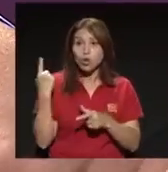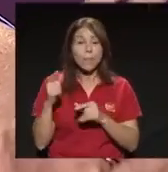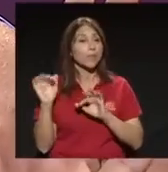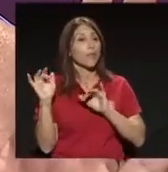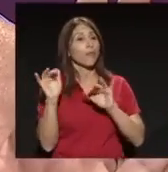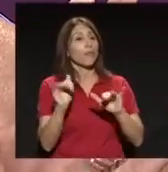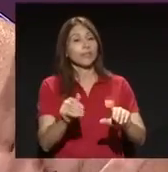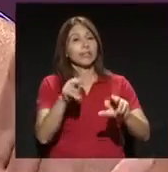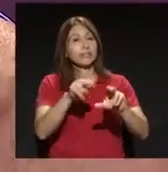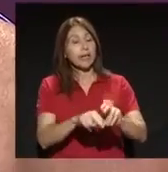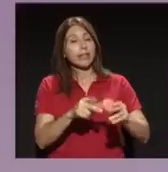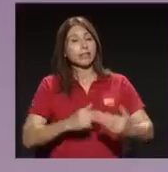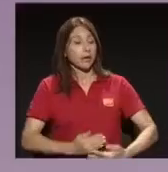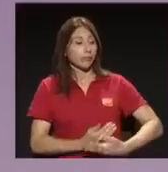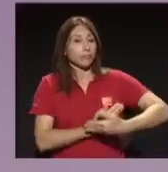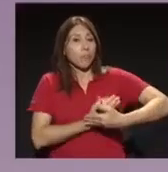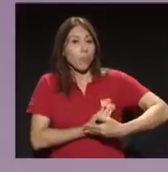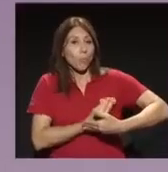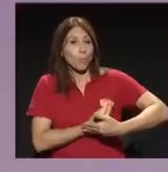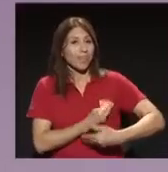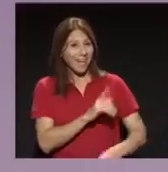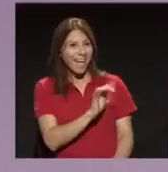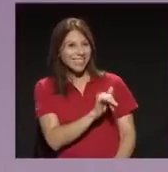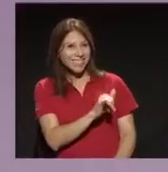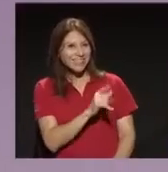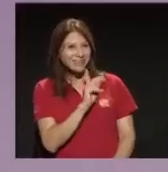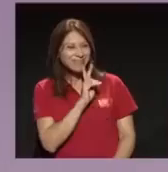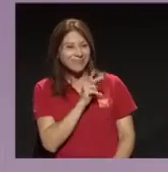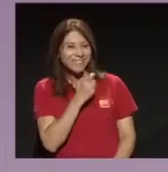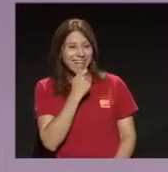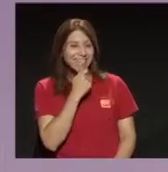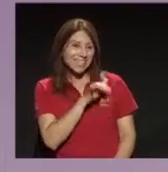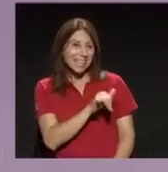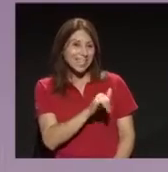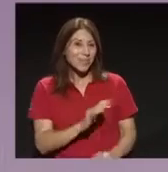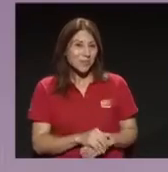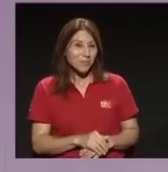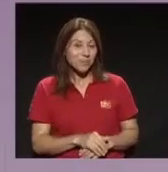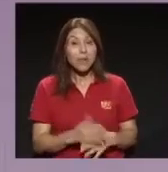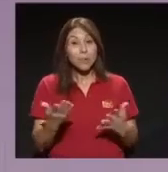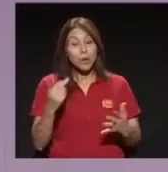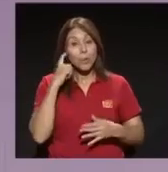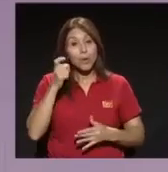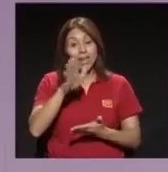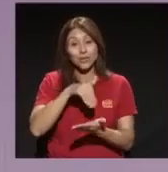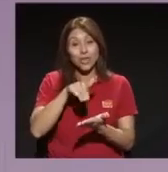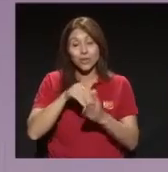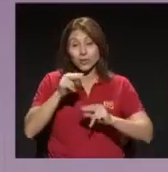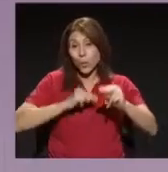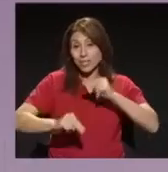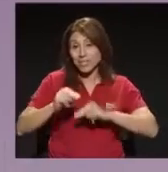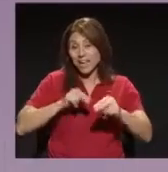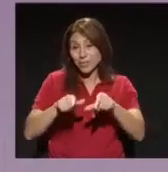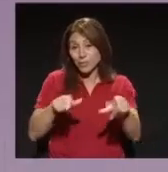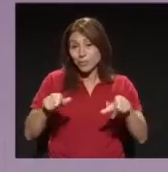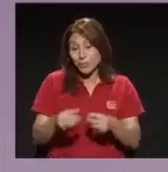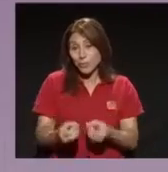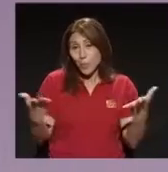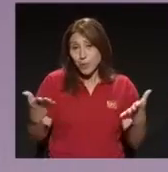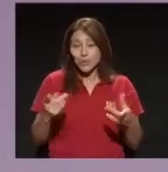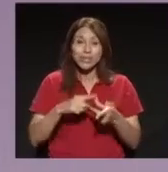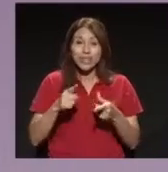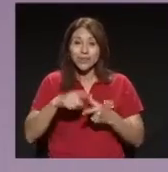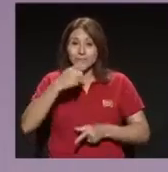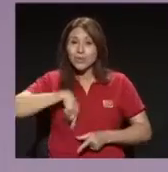sillas y ha sido bueno porque los centros comerciales son espacios también públicos verdad entonces